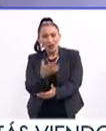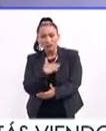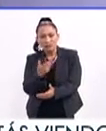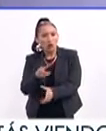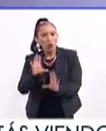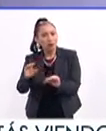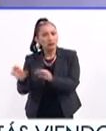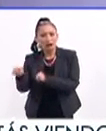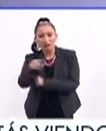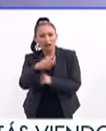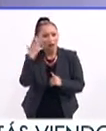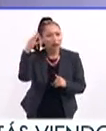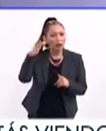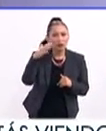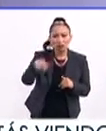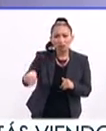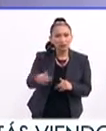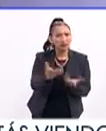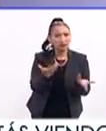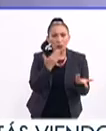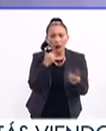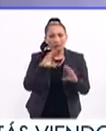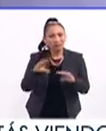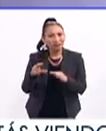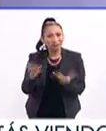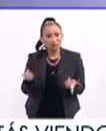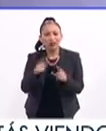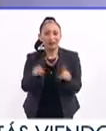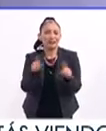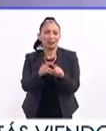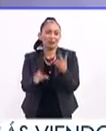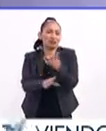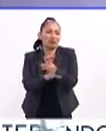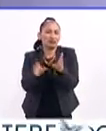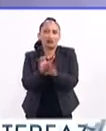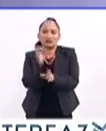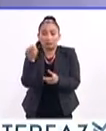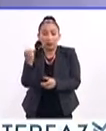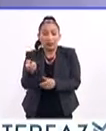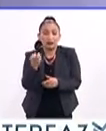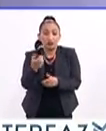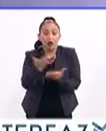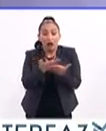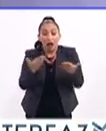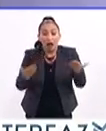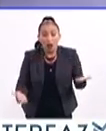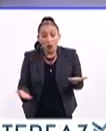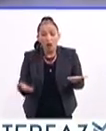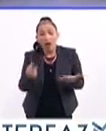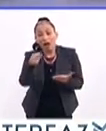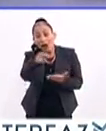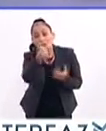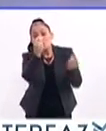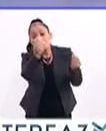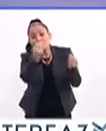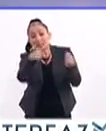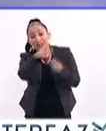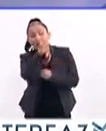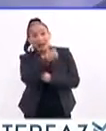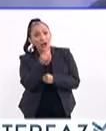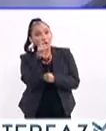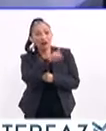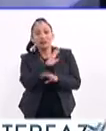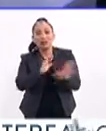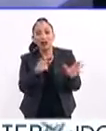transgeneracionalmente de los adultos a los más jóvenes por diversos factores y eso ha hecho que hoy en día pues muchas de estas